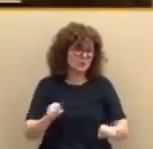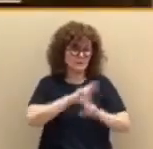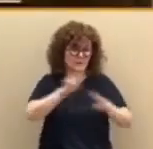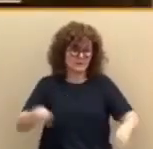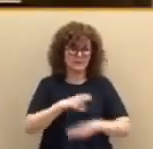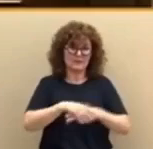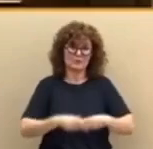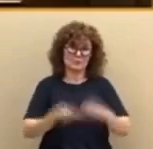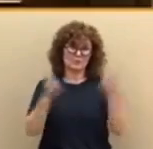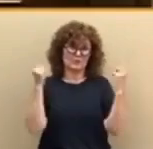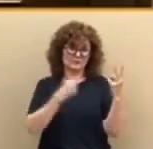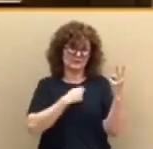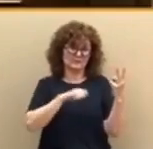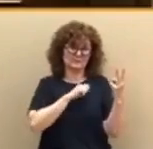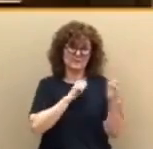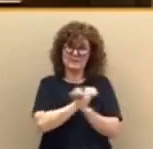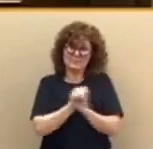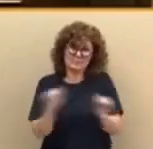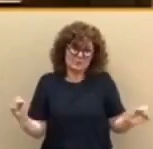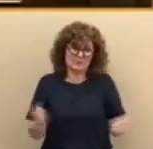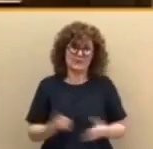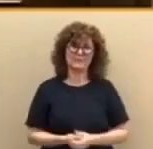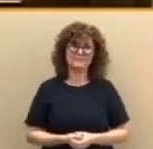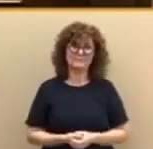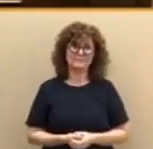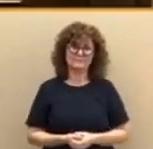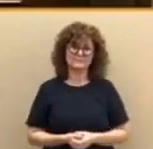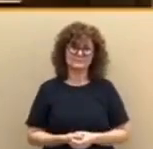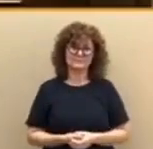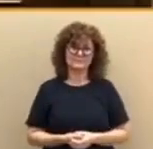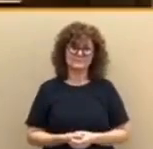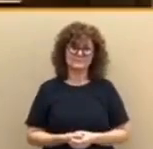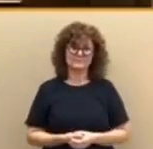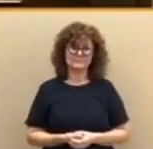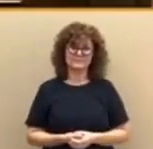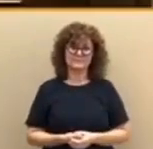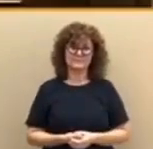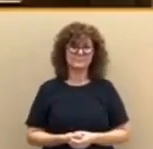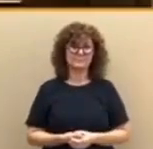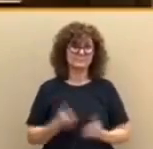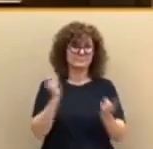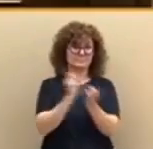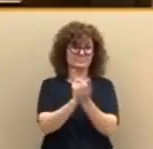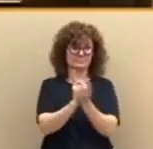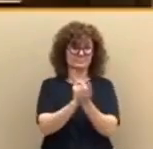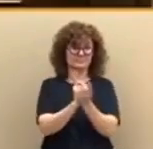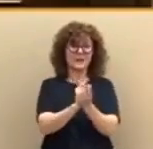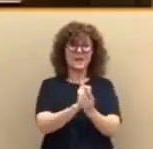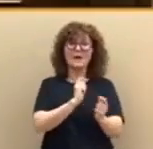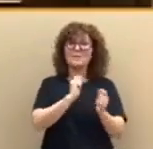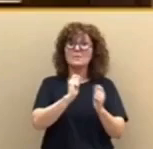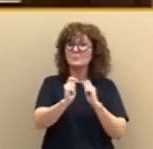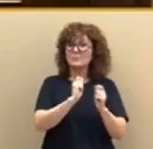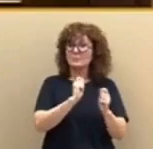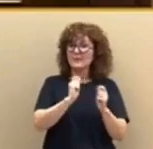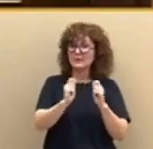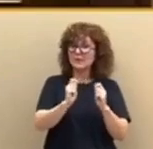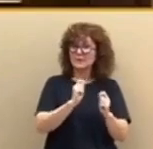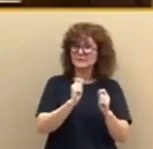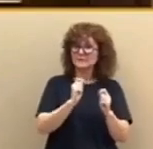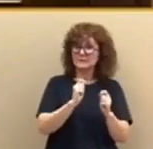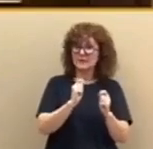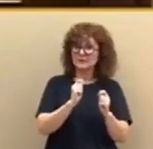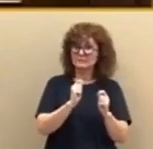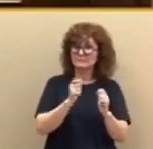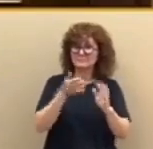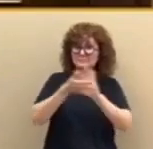reparto del poder mediático que te dice hasta dónde se puede ser de izquierdas y cuál cuál es el límite, ¿no?, del sistema y de la socialdemocracia en